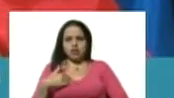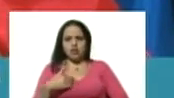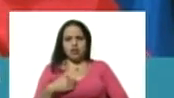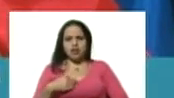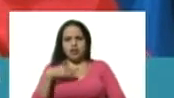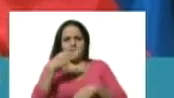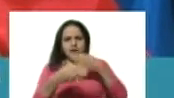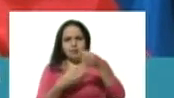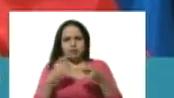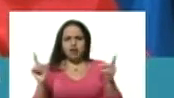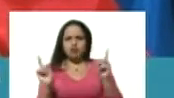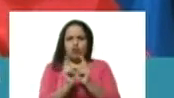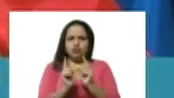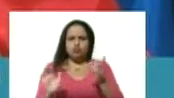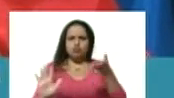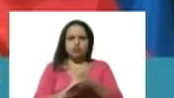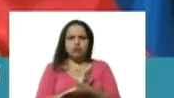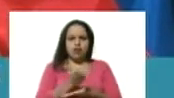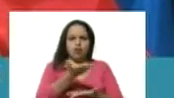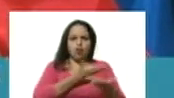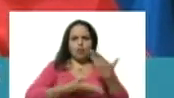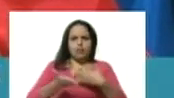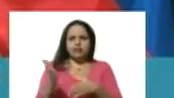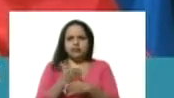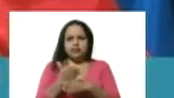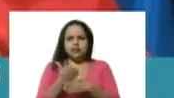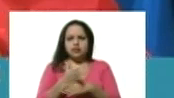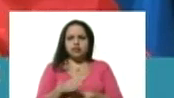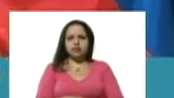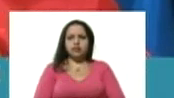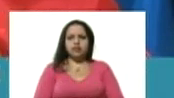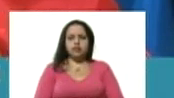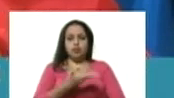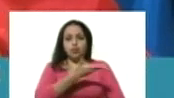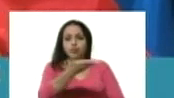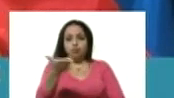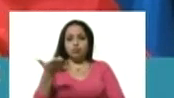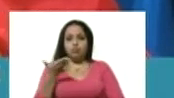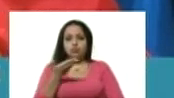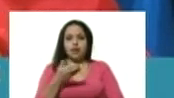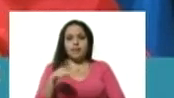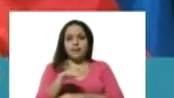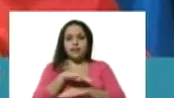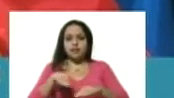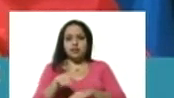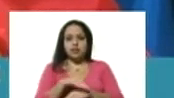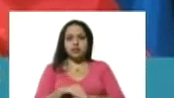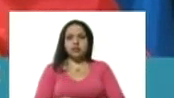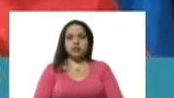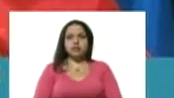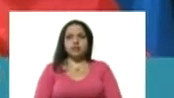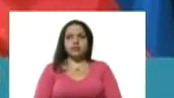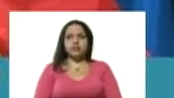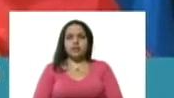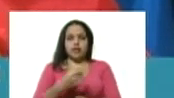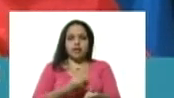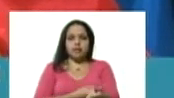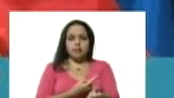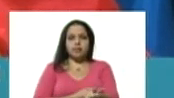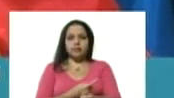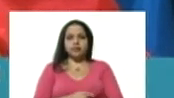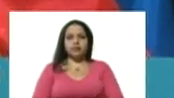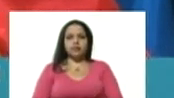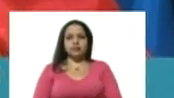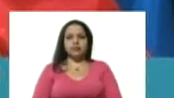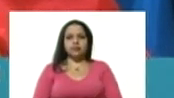para compartir con ustedes, queridos compañeros ministros, hermanos,